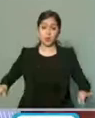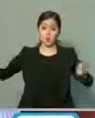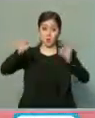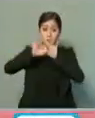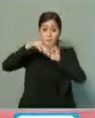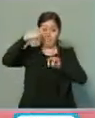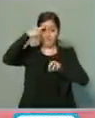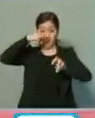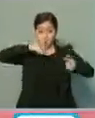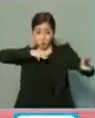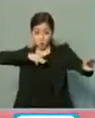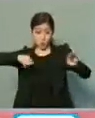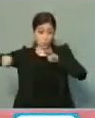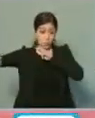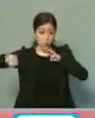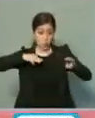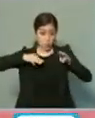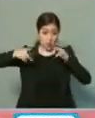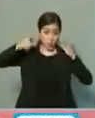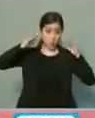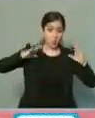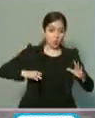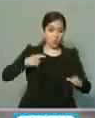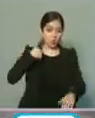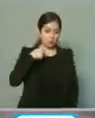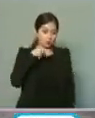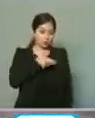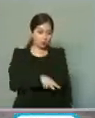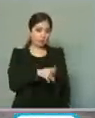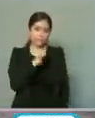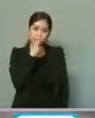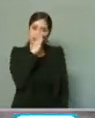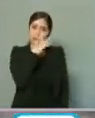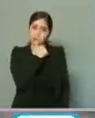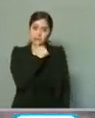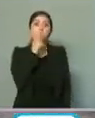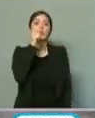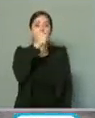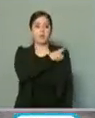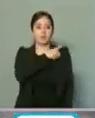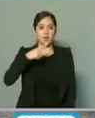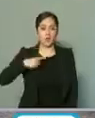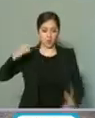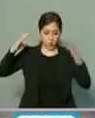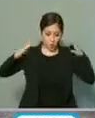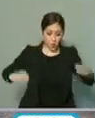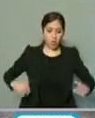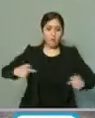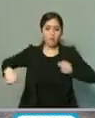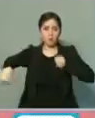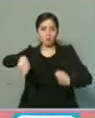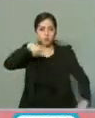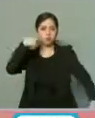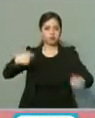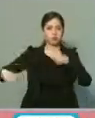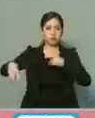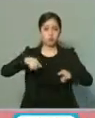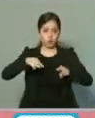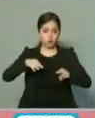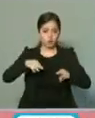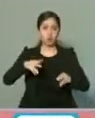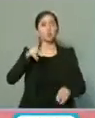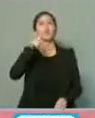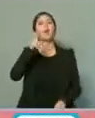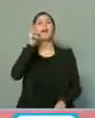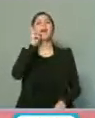esta serie de posturas, que algunas verdaderamente son imposibles, la gente tenía que tener mucha flexibilidad. Entonces, yo te invito a